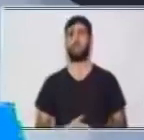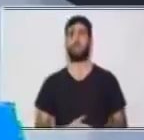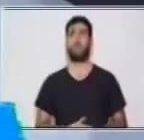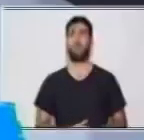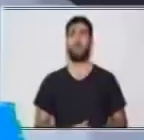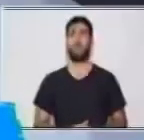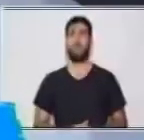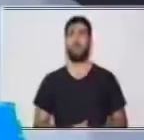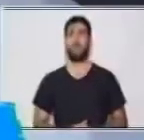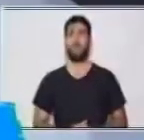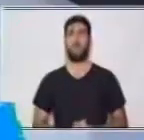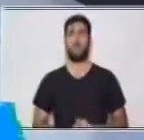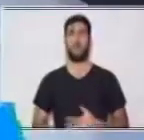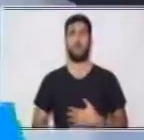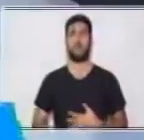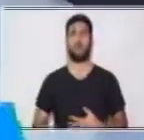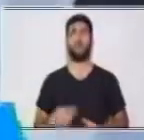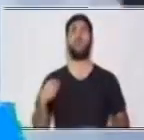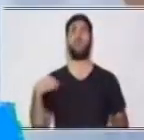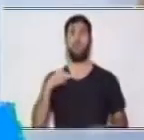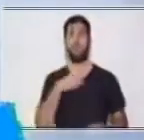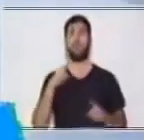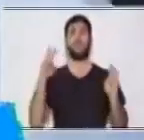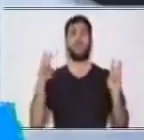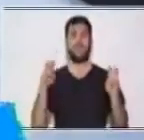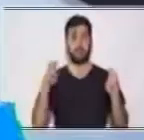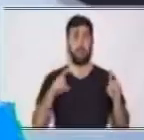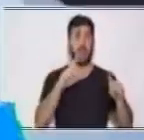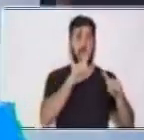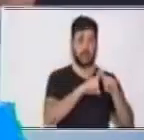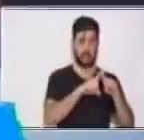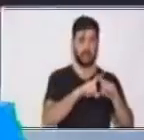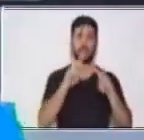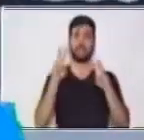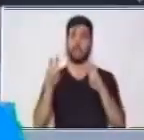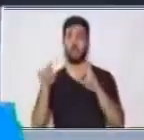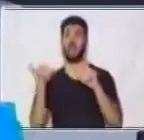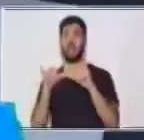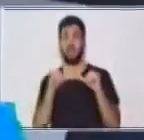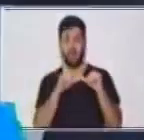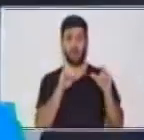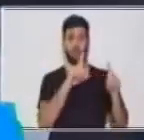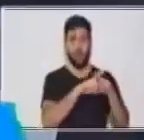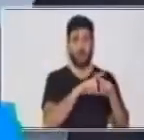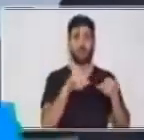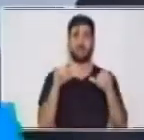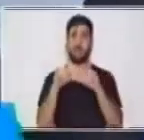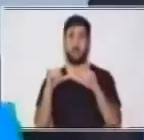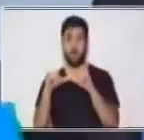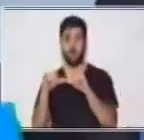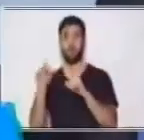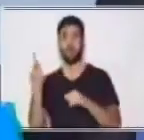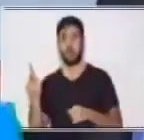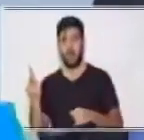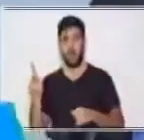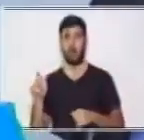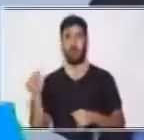nos están hablando del tamaño de X y del tamaño de Y dentro del plano